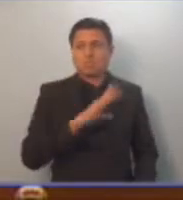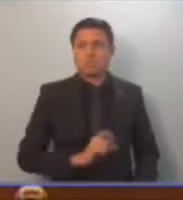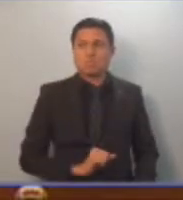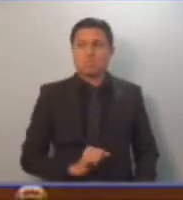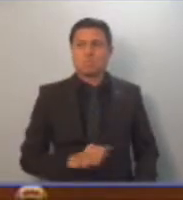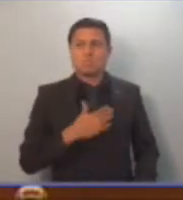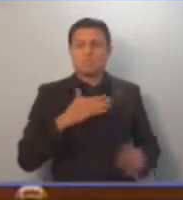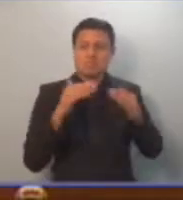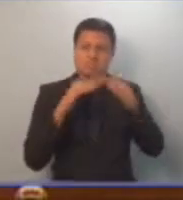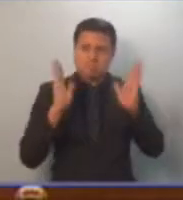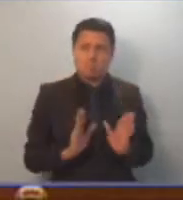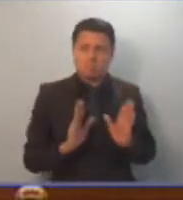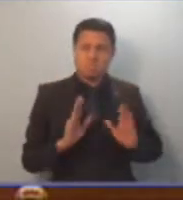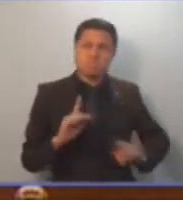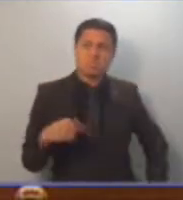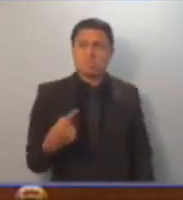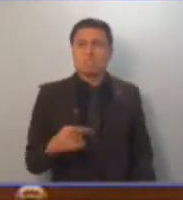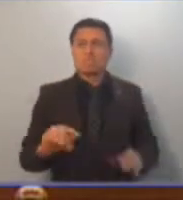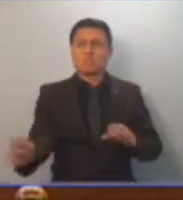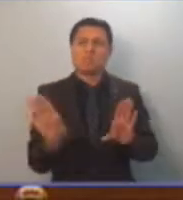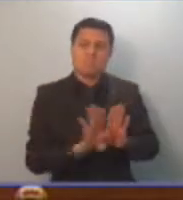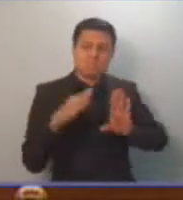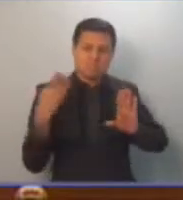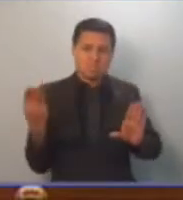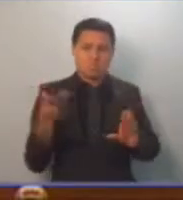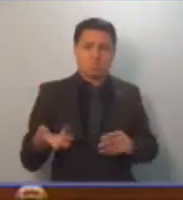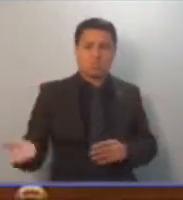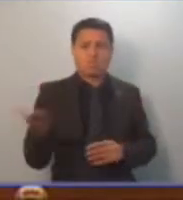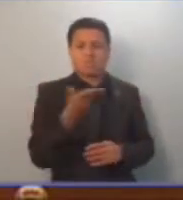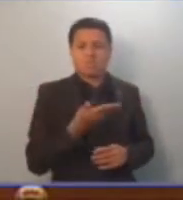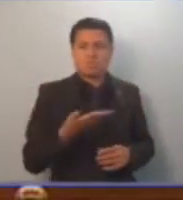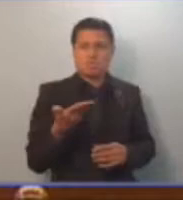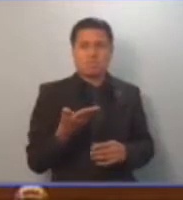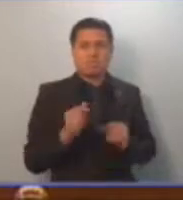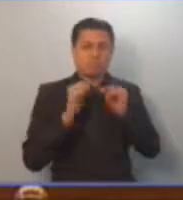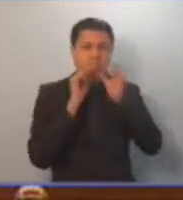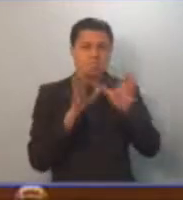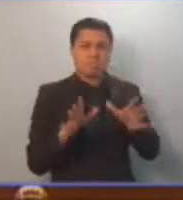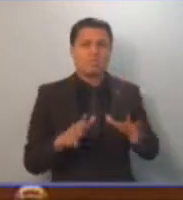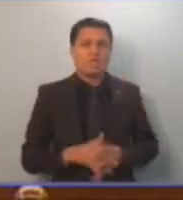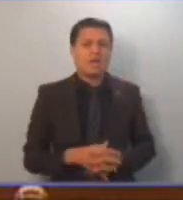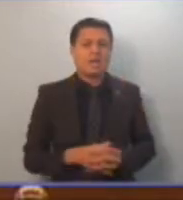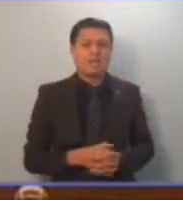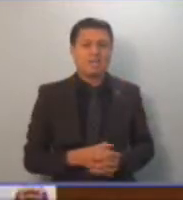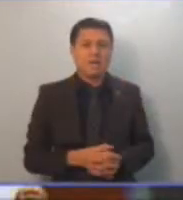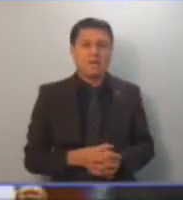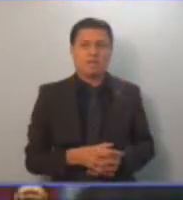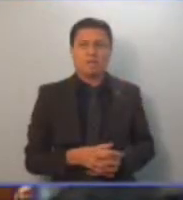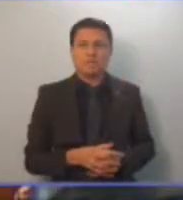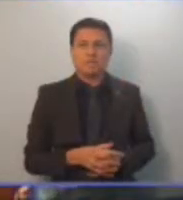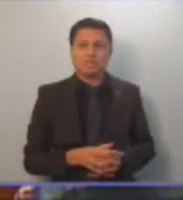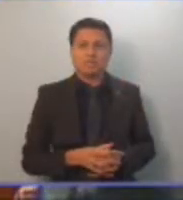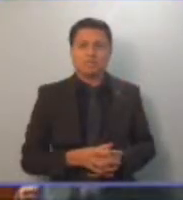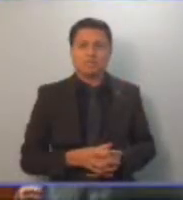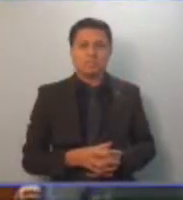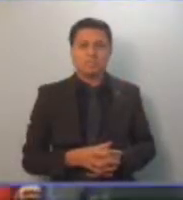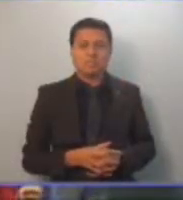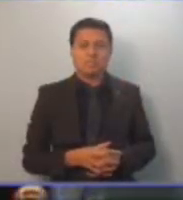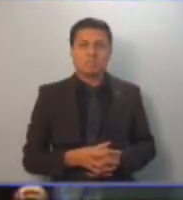nuestras casas estarán siempre abiertas para usted. Bendiciones y muchas gracias a todos y todas.